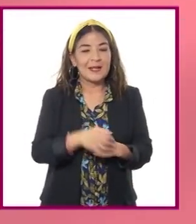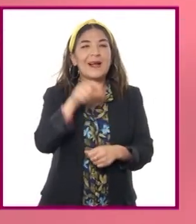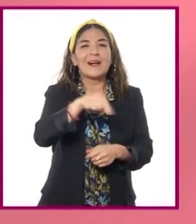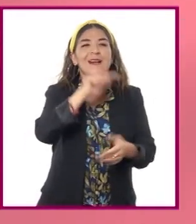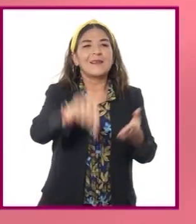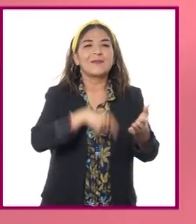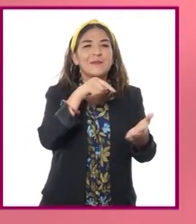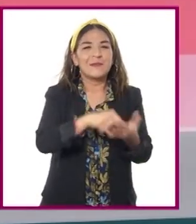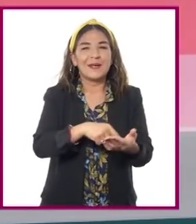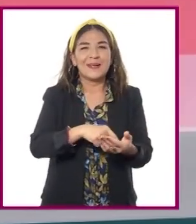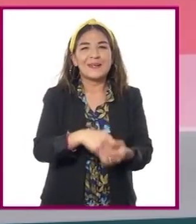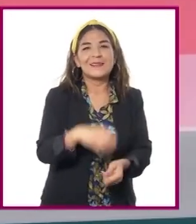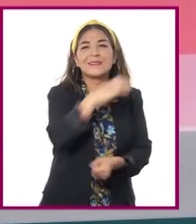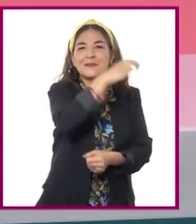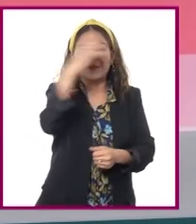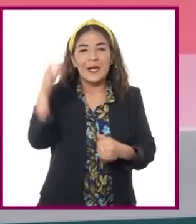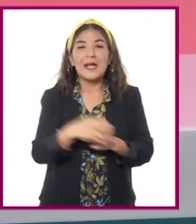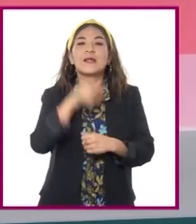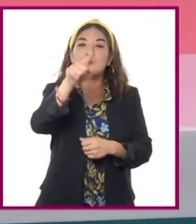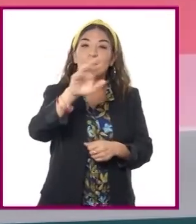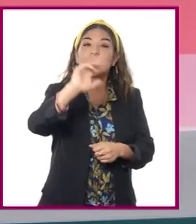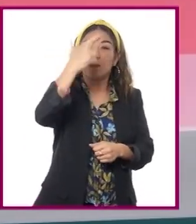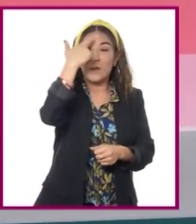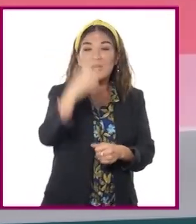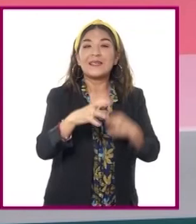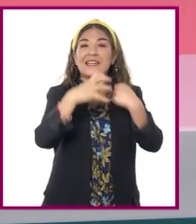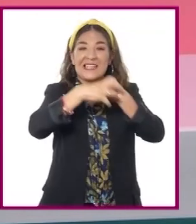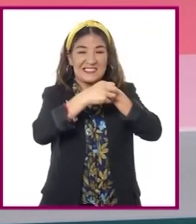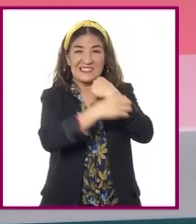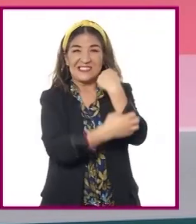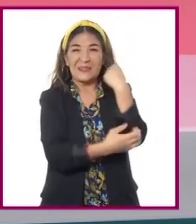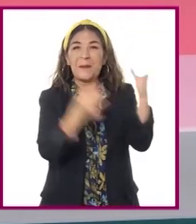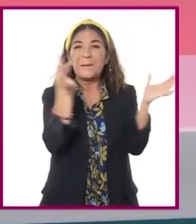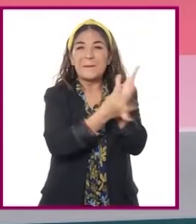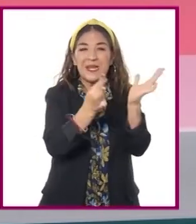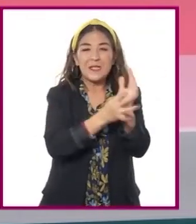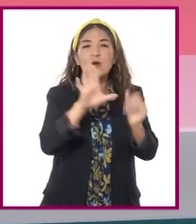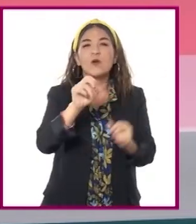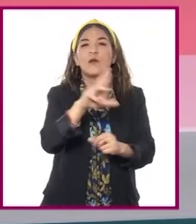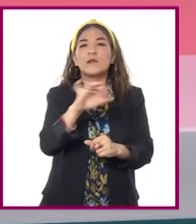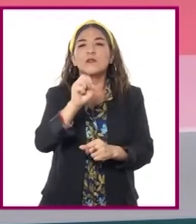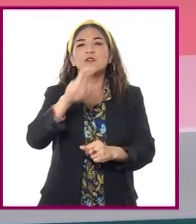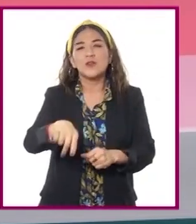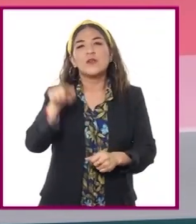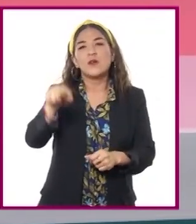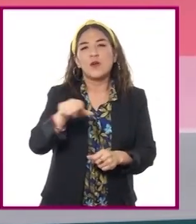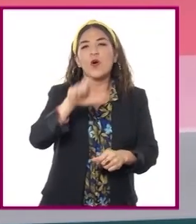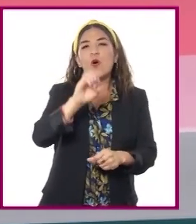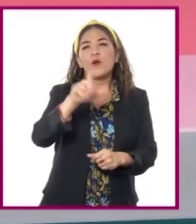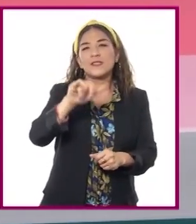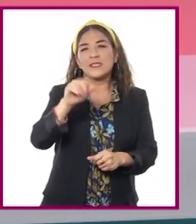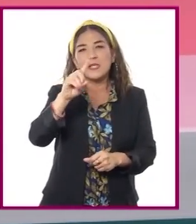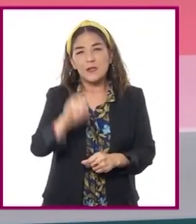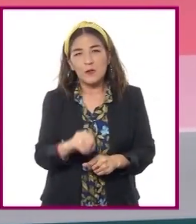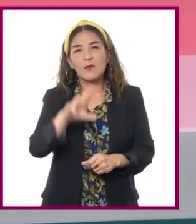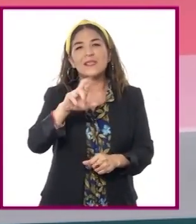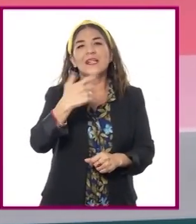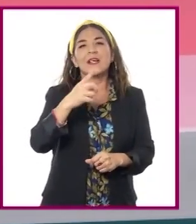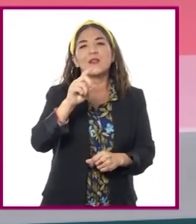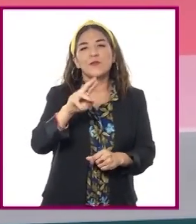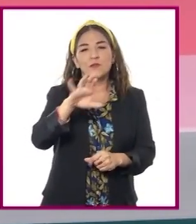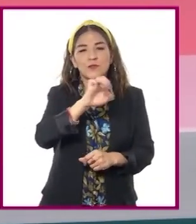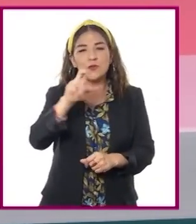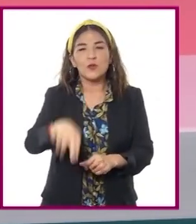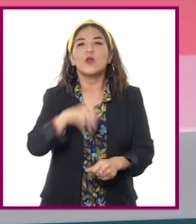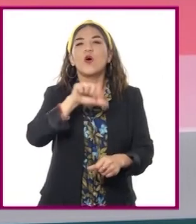espacio? Recuerden que la corrosión forma parte de las reacciones de óxido-reducción. Por ello les